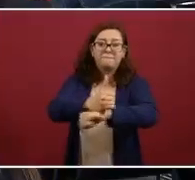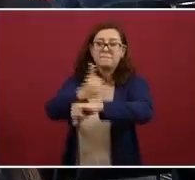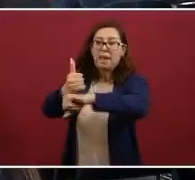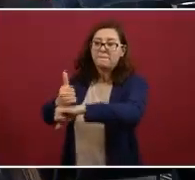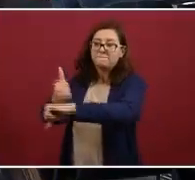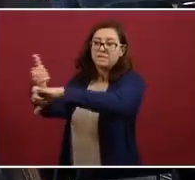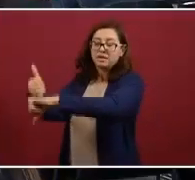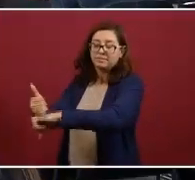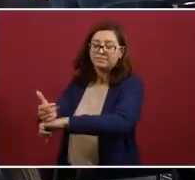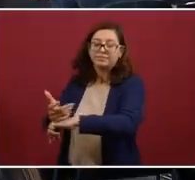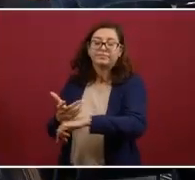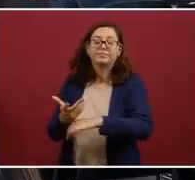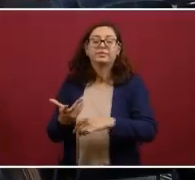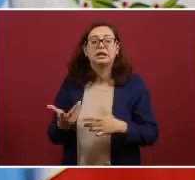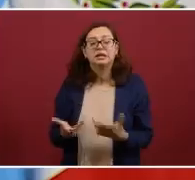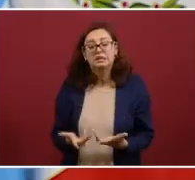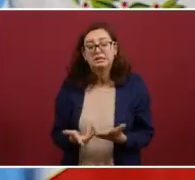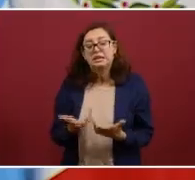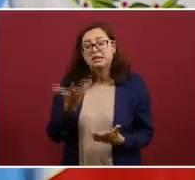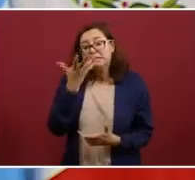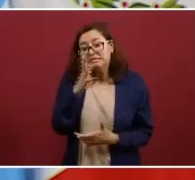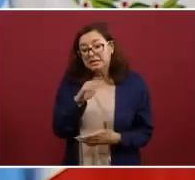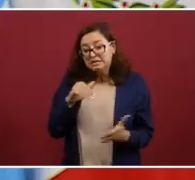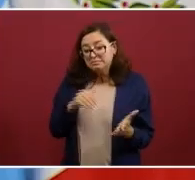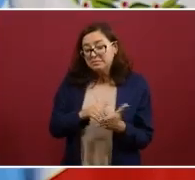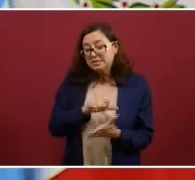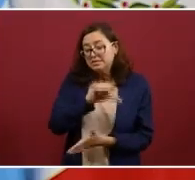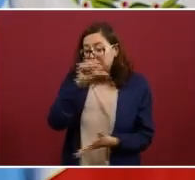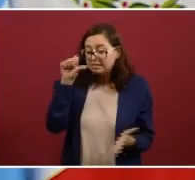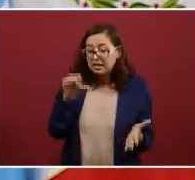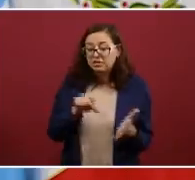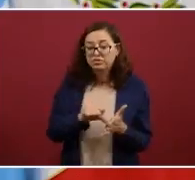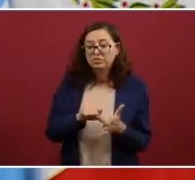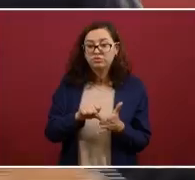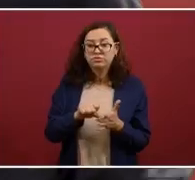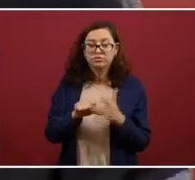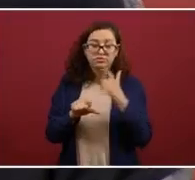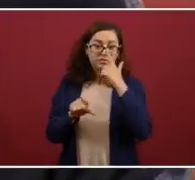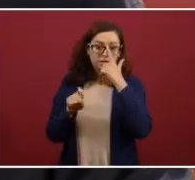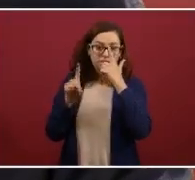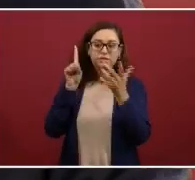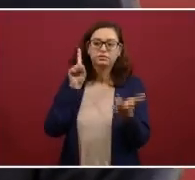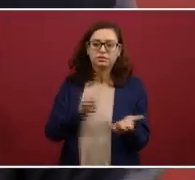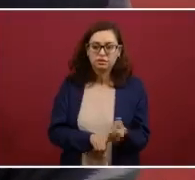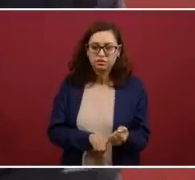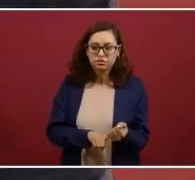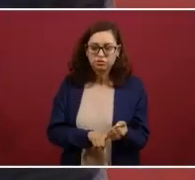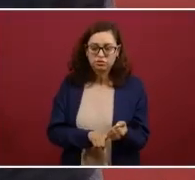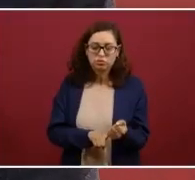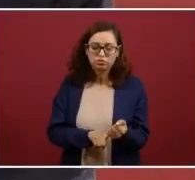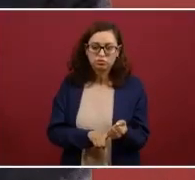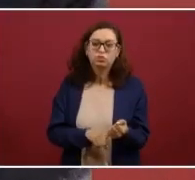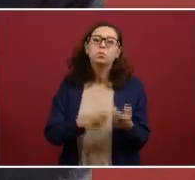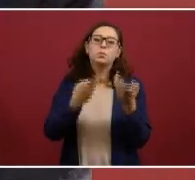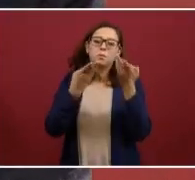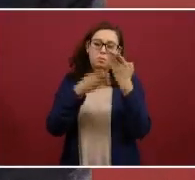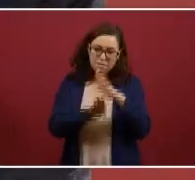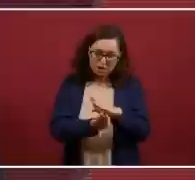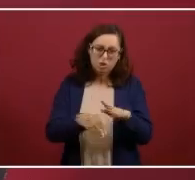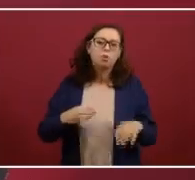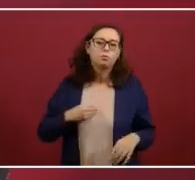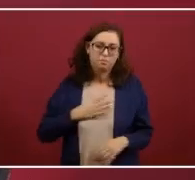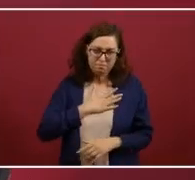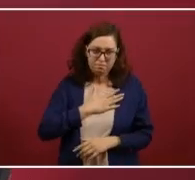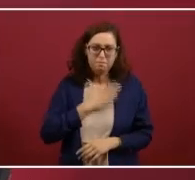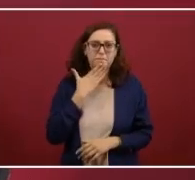en estos 10,000 centros integradores vamos a tener una sucursal del Banco de